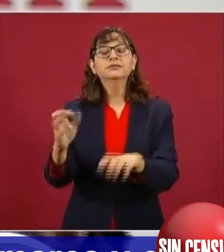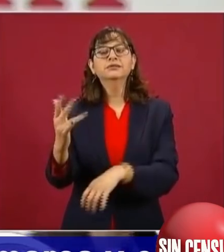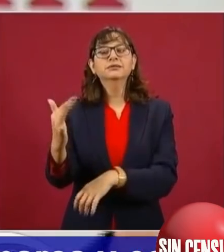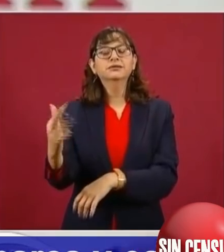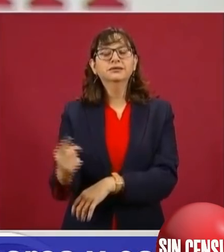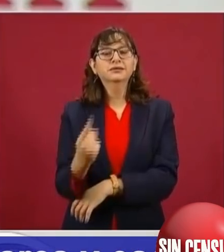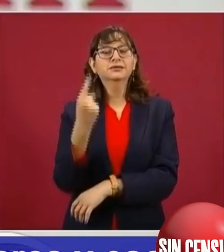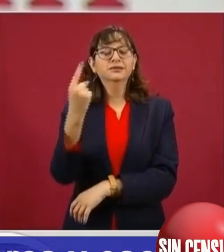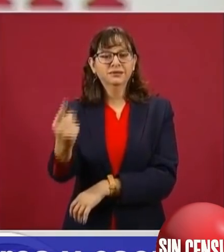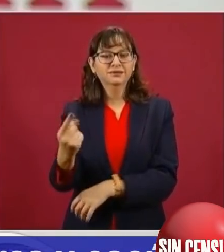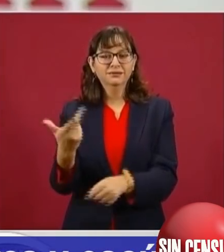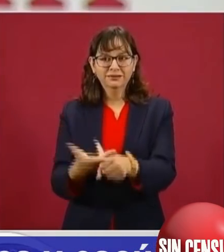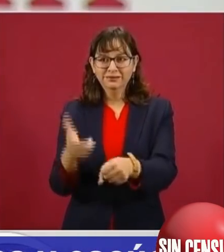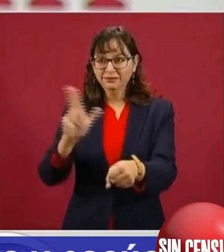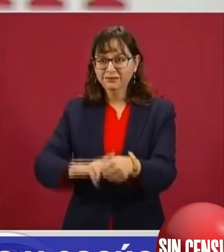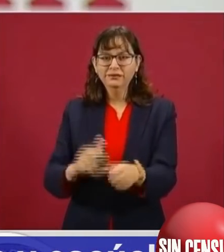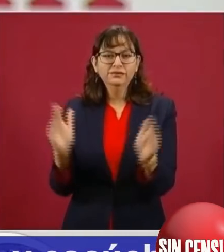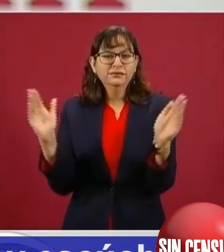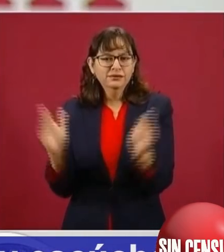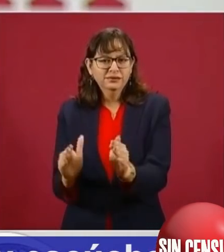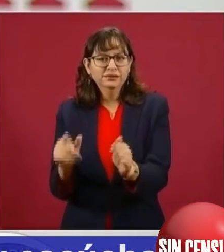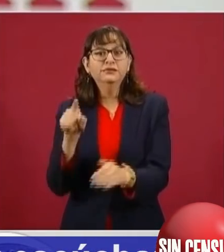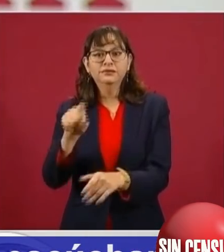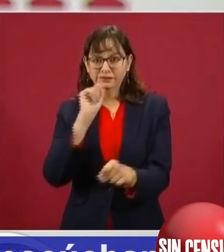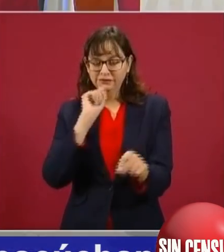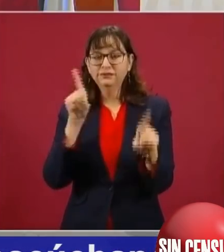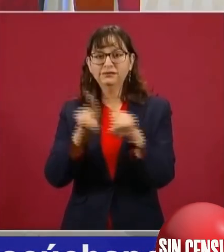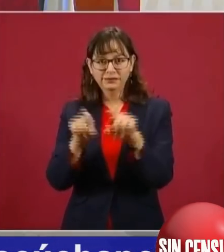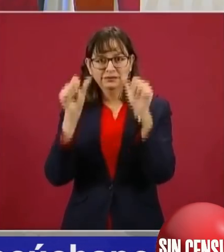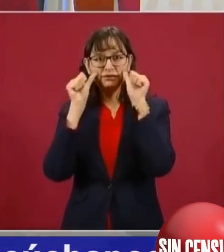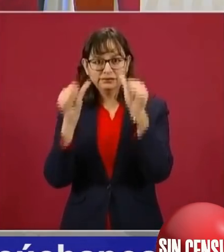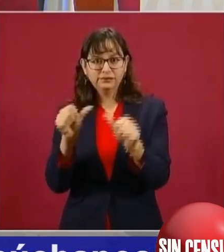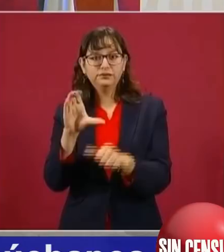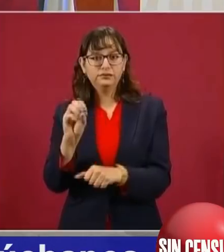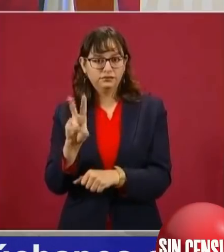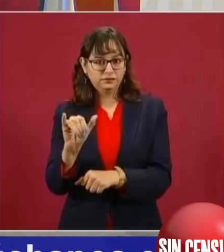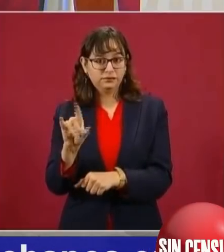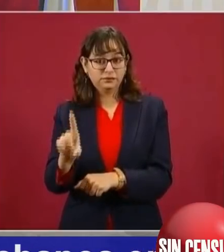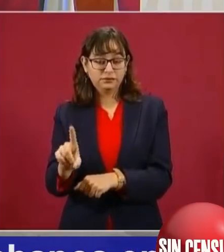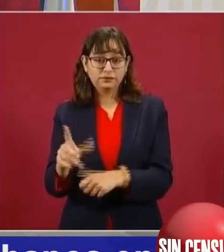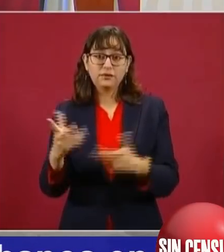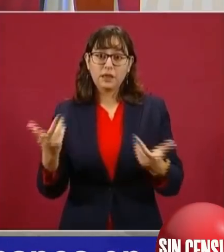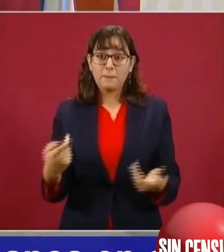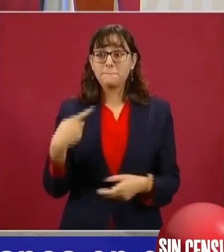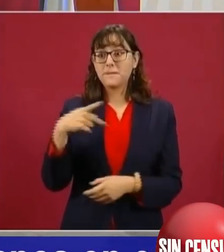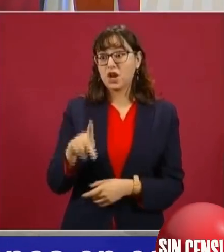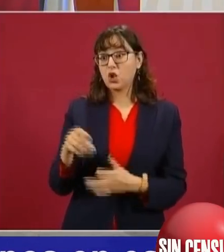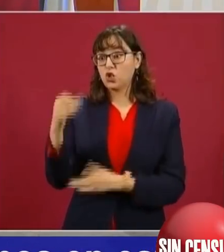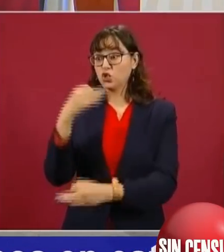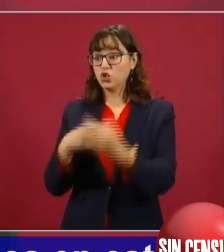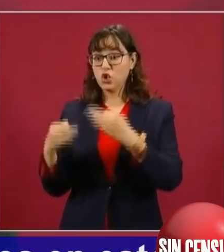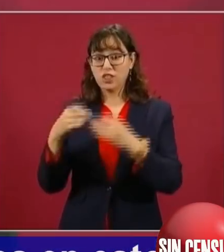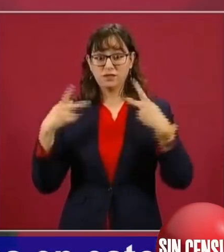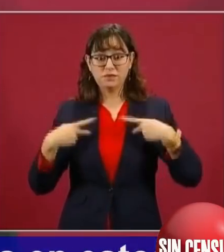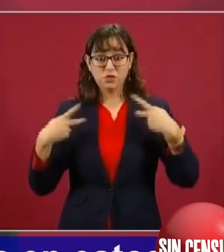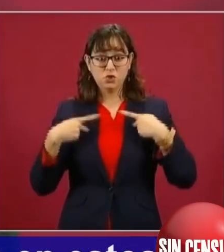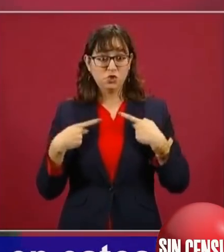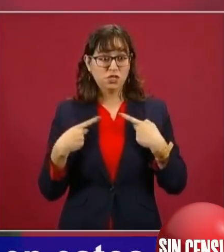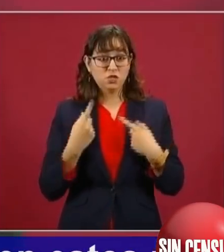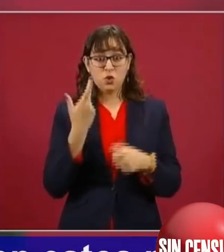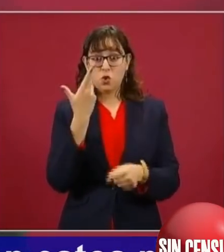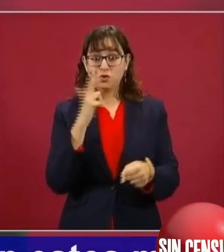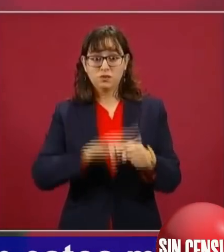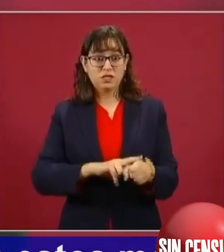hospitales en toda la República. Lo que requiere es una distribución de las personas, y en cada gobierno